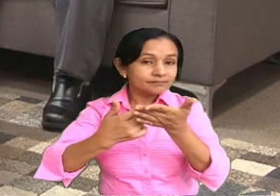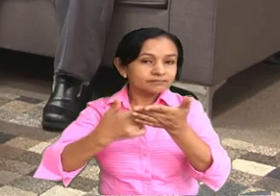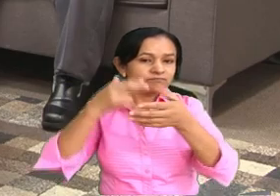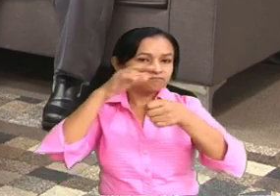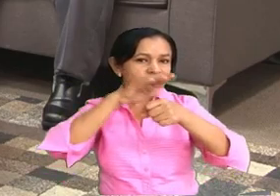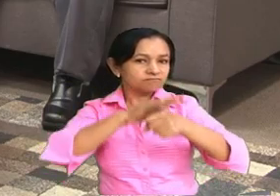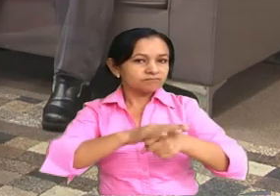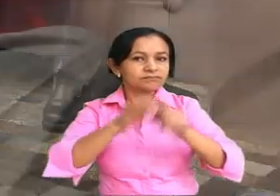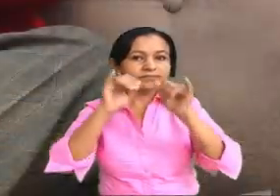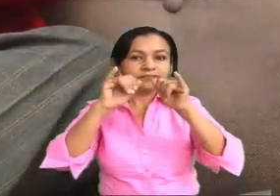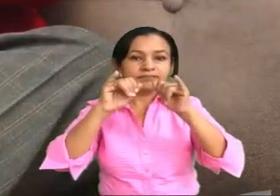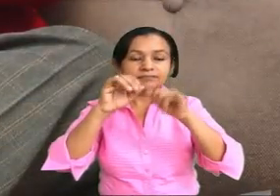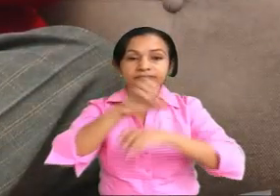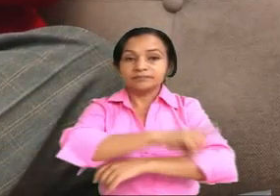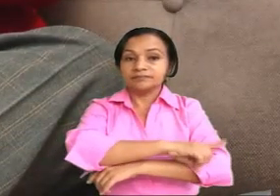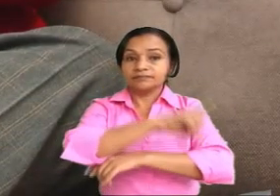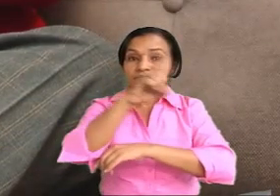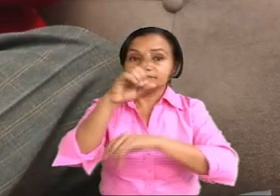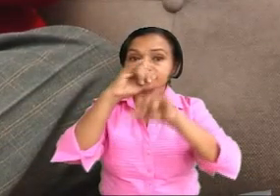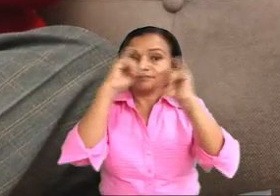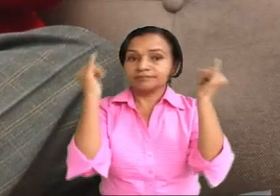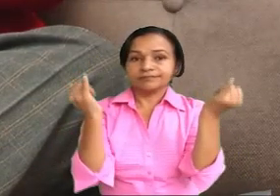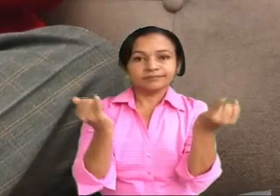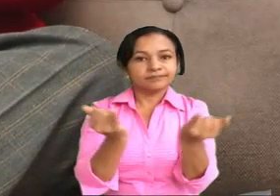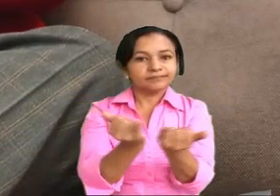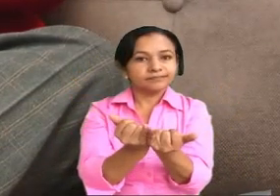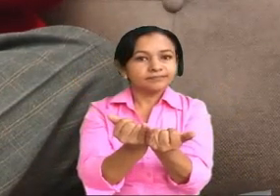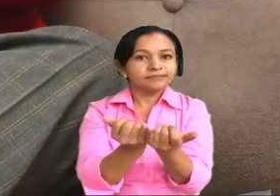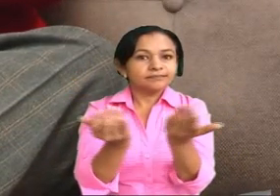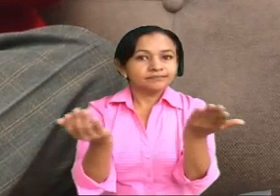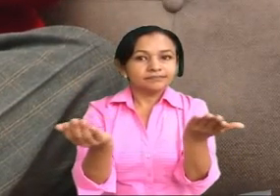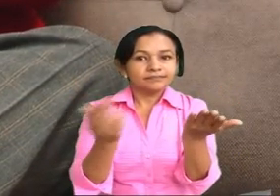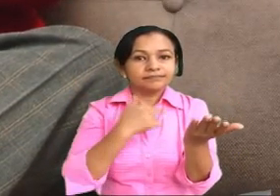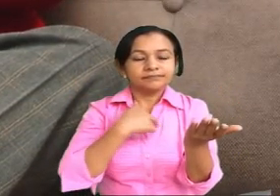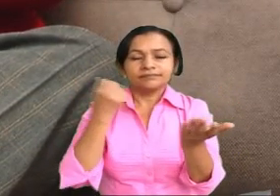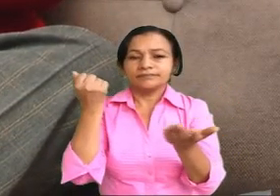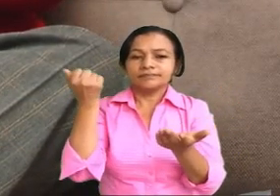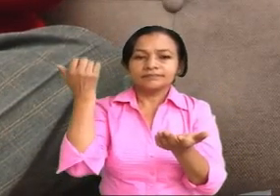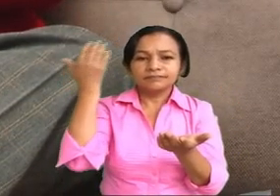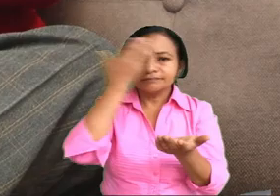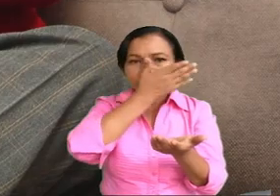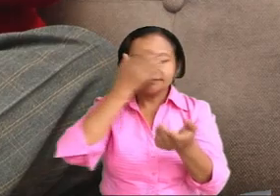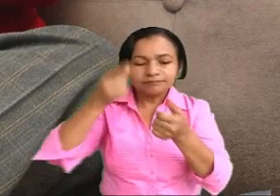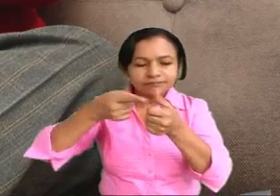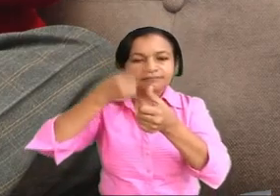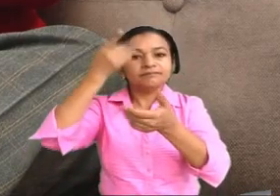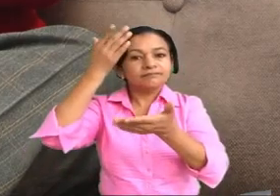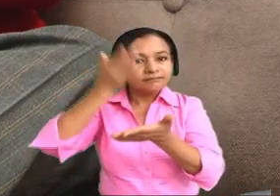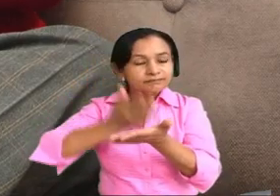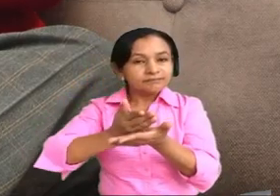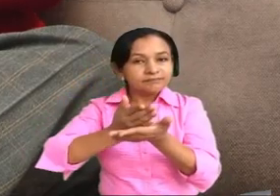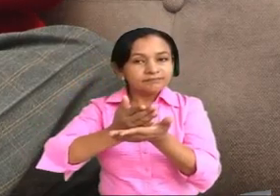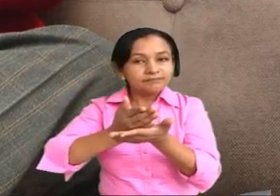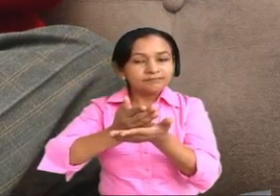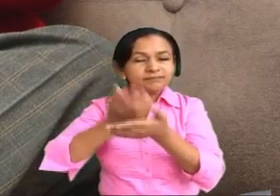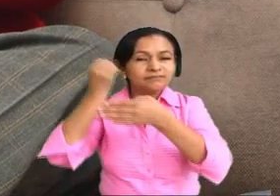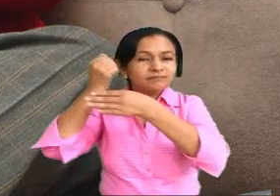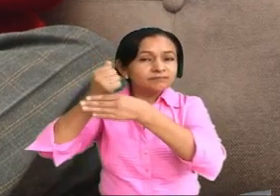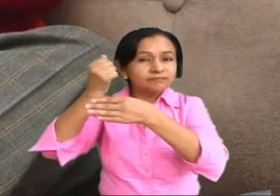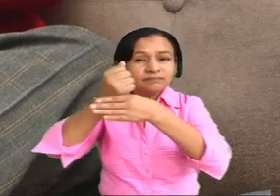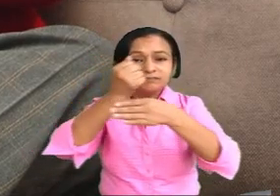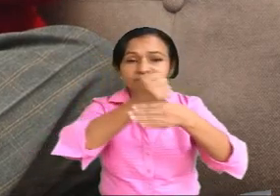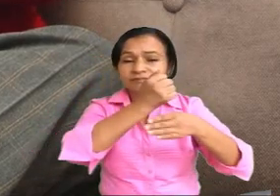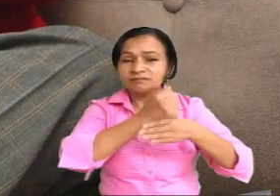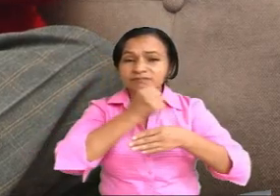Día Internacional, miramos de que esto nace en África, cuando se da aquella matanza de